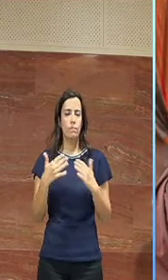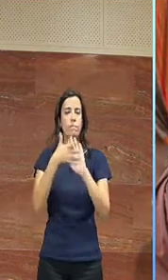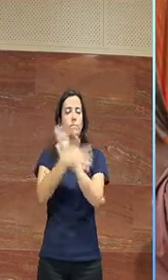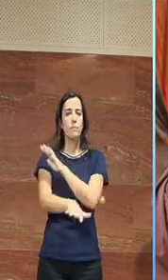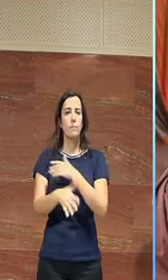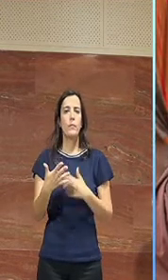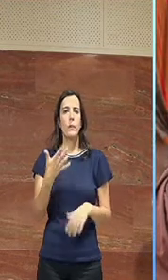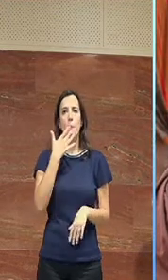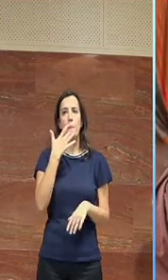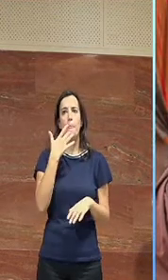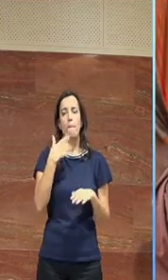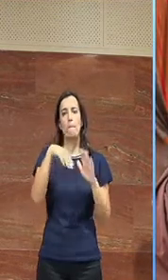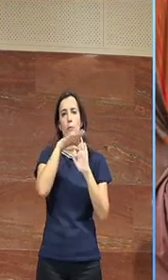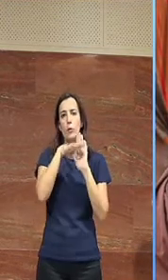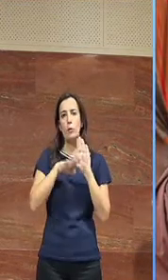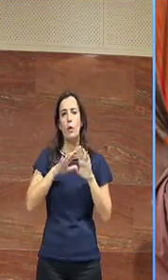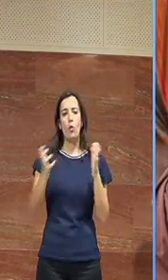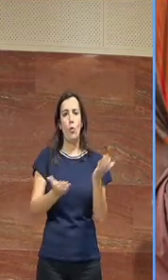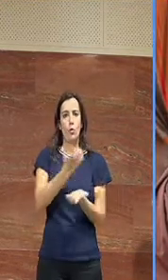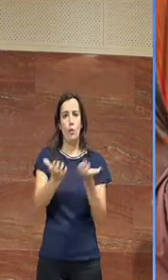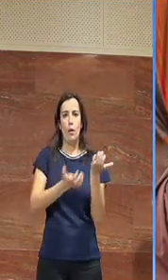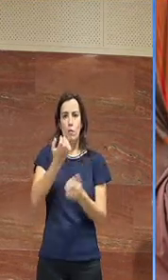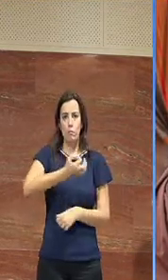supone tener unas condiciones para cocinar adecuadamente